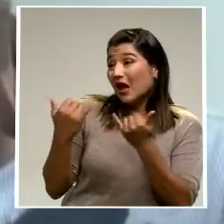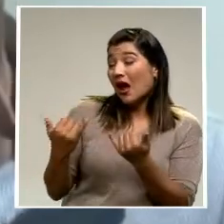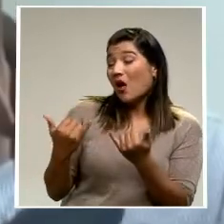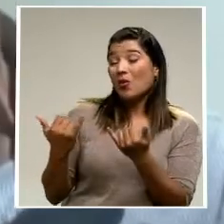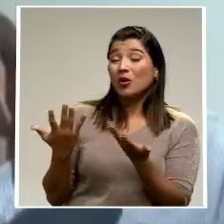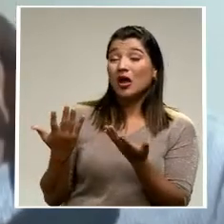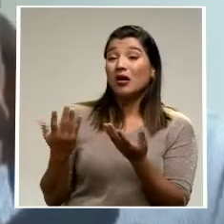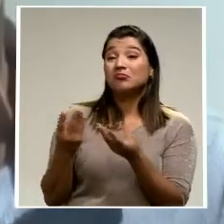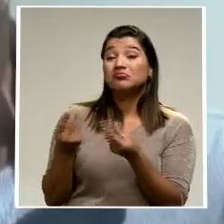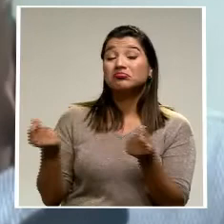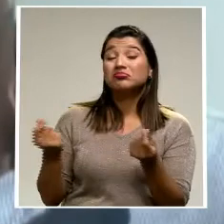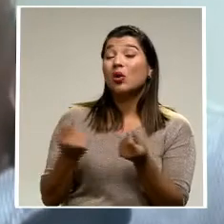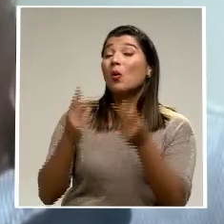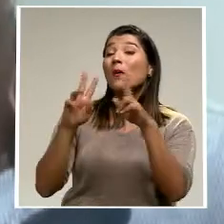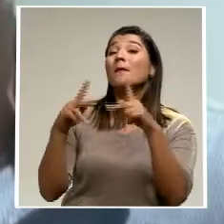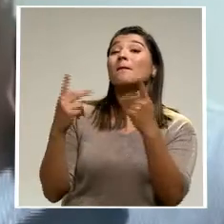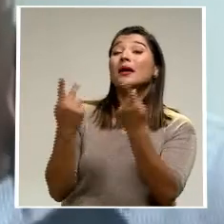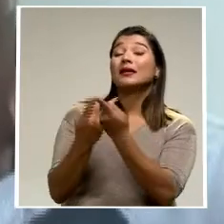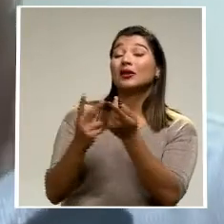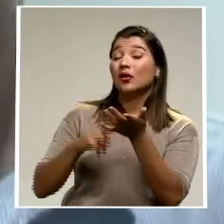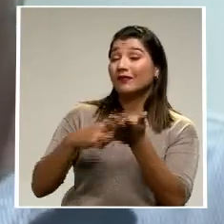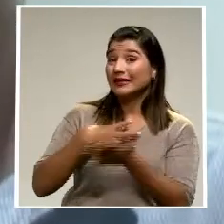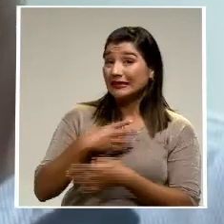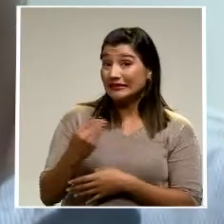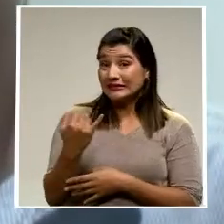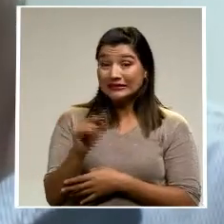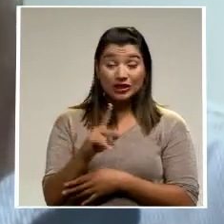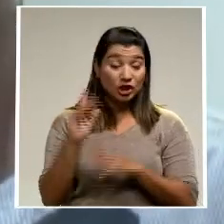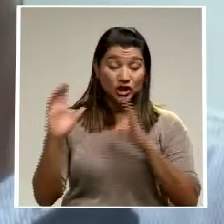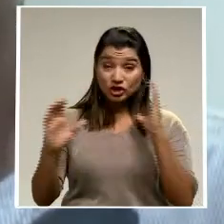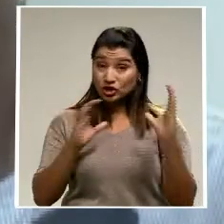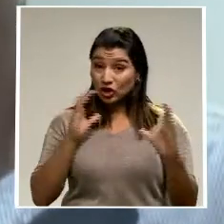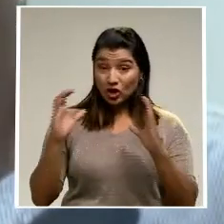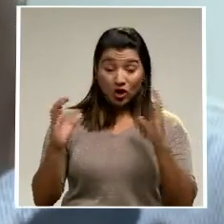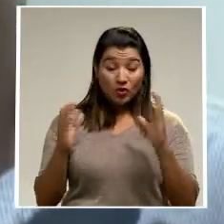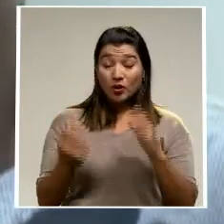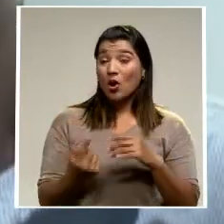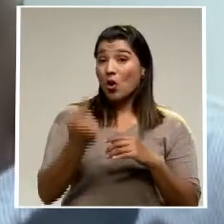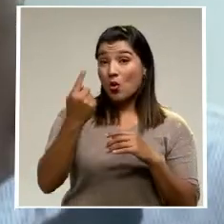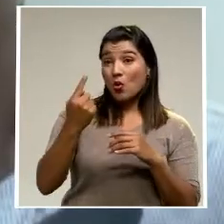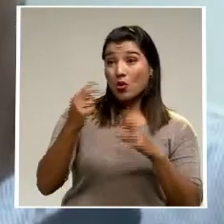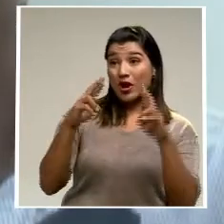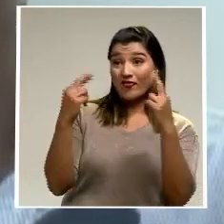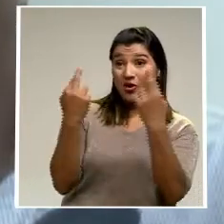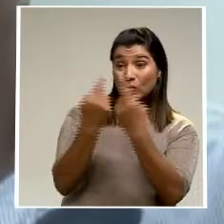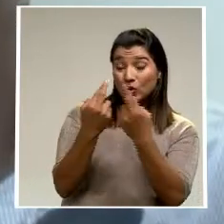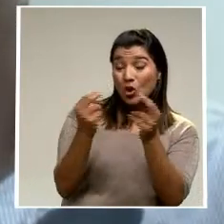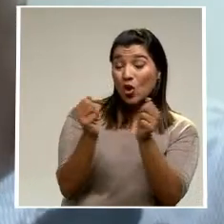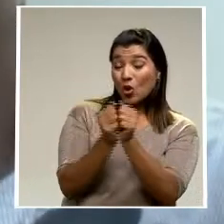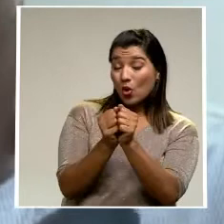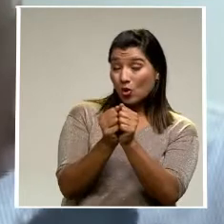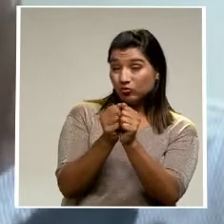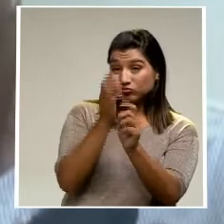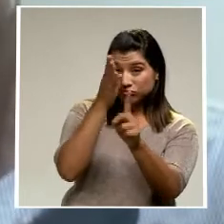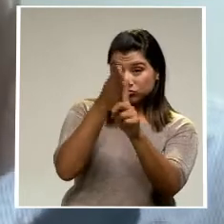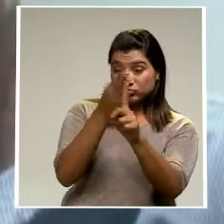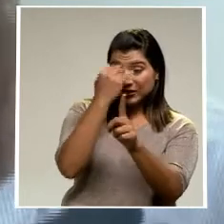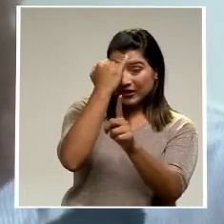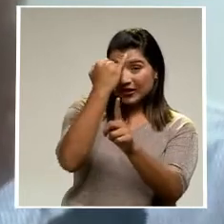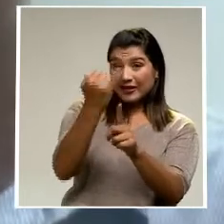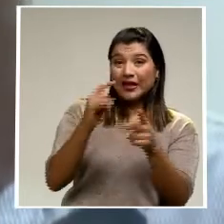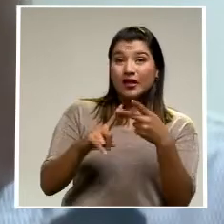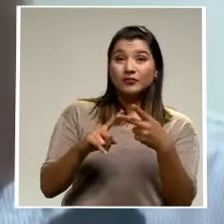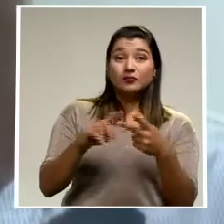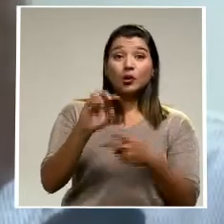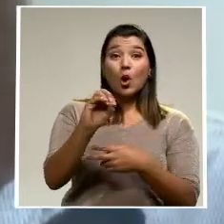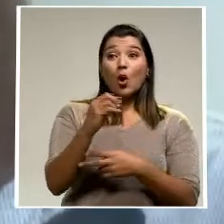Un Partido de Liberación Nacional que no haya celebrado un congreso ideológico, que no haya renovado estructuras, que lo que tengan sean solo varones